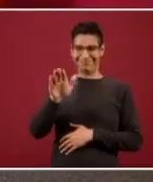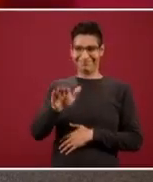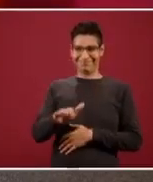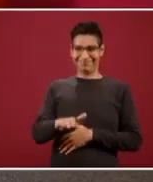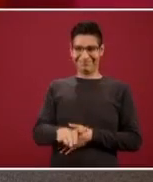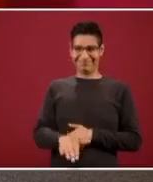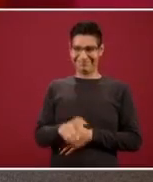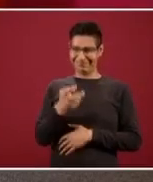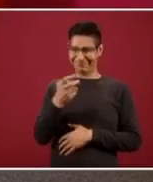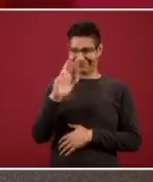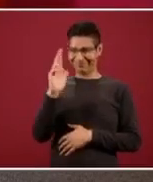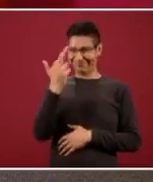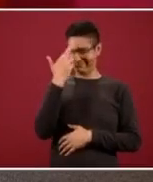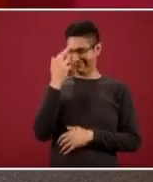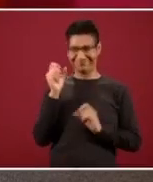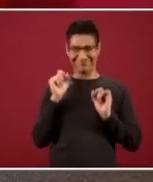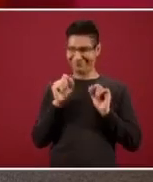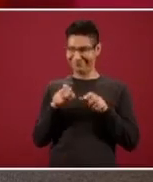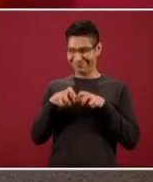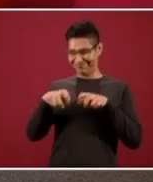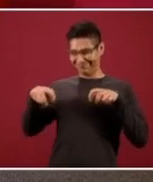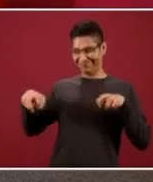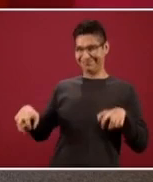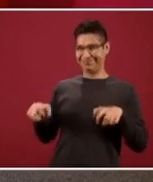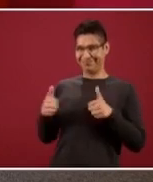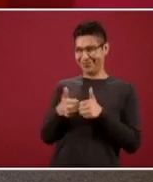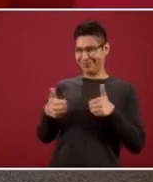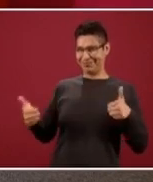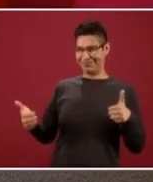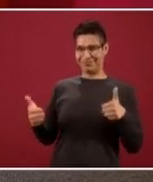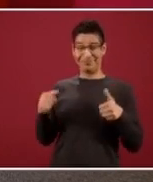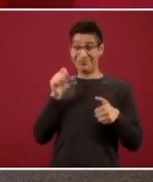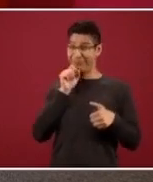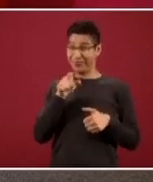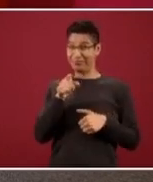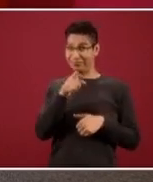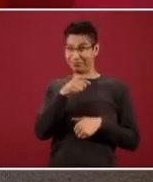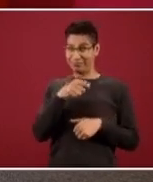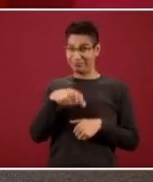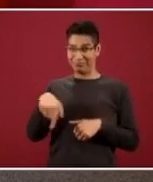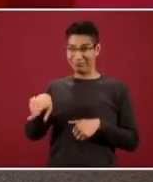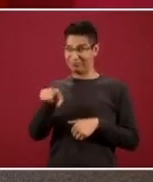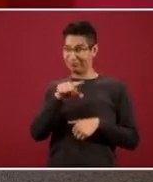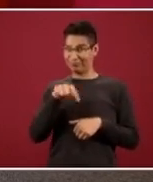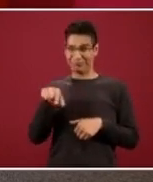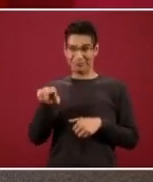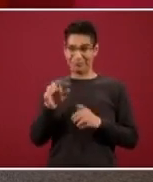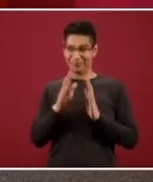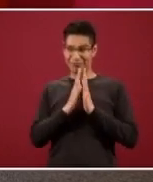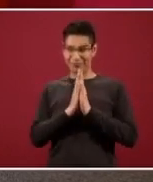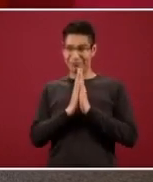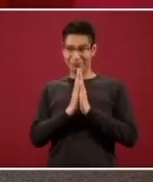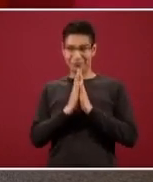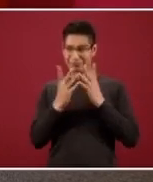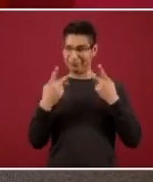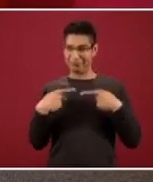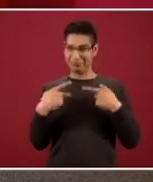estamos ahorita. Esperamos también sana distancia entre las y los reporteros que